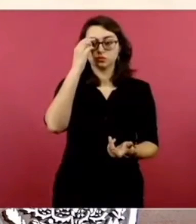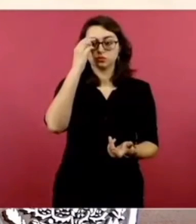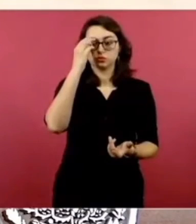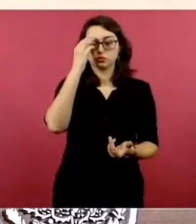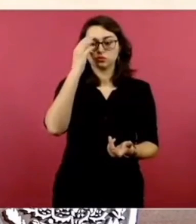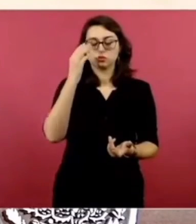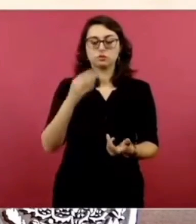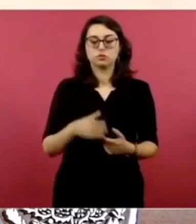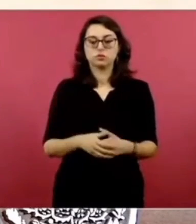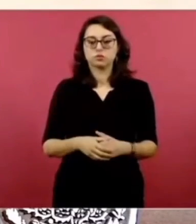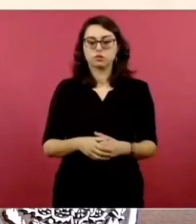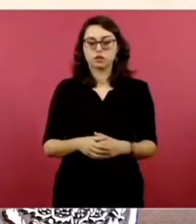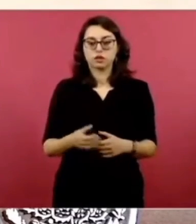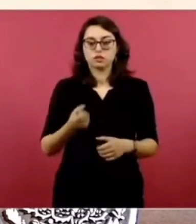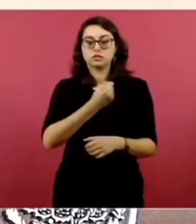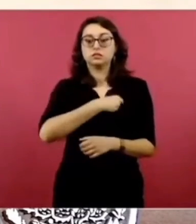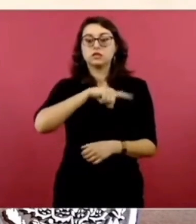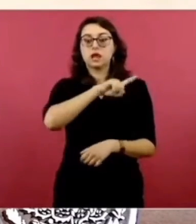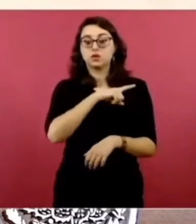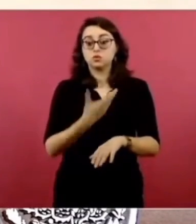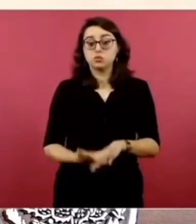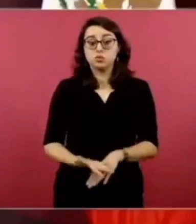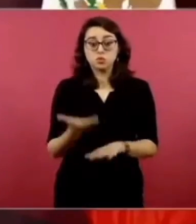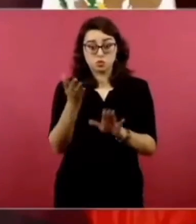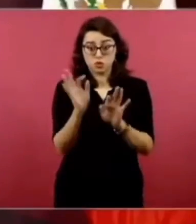la salud que es importantísimo